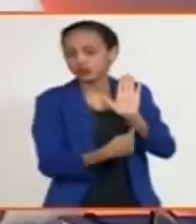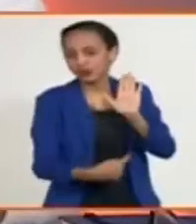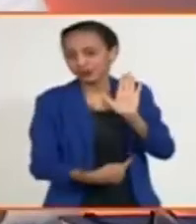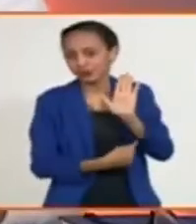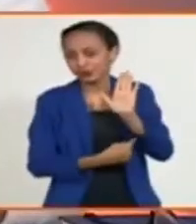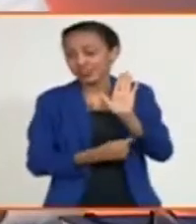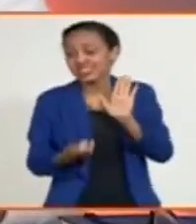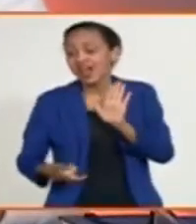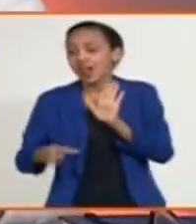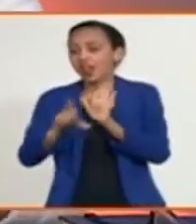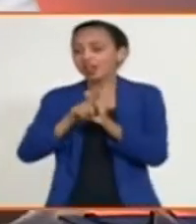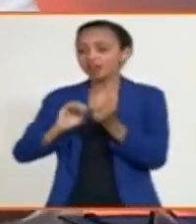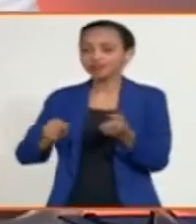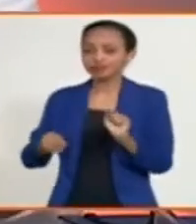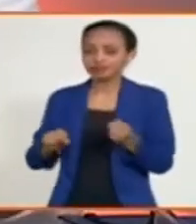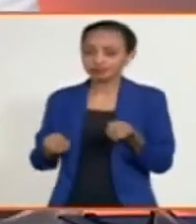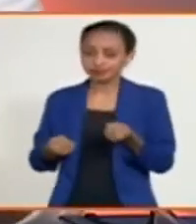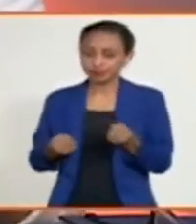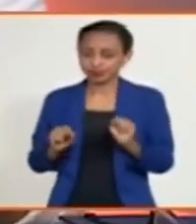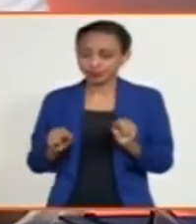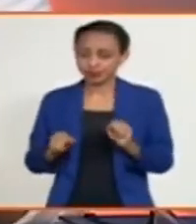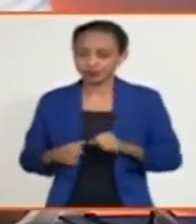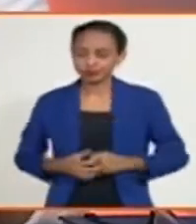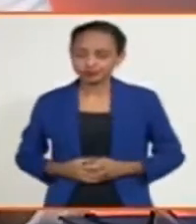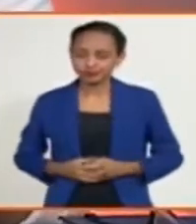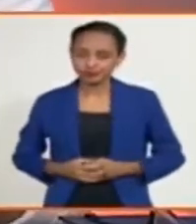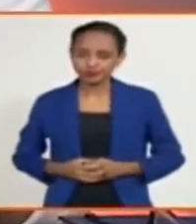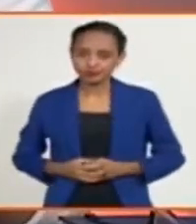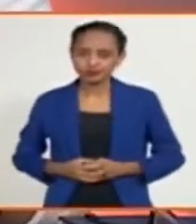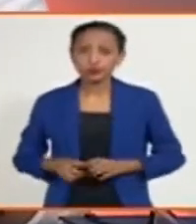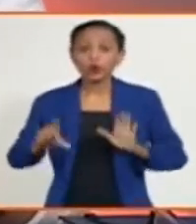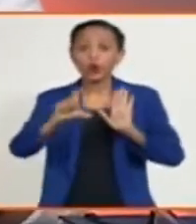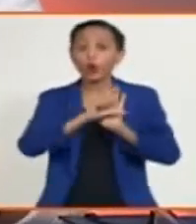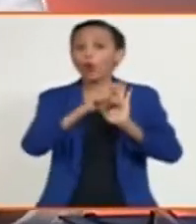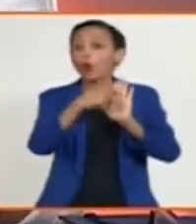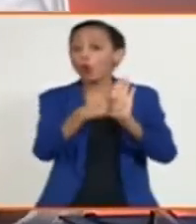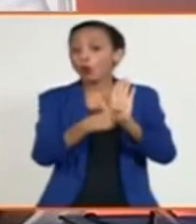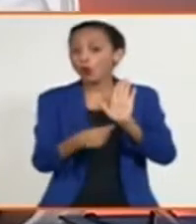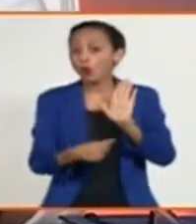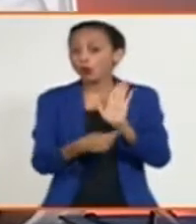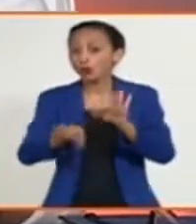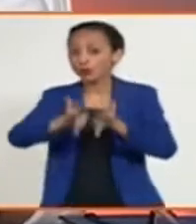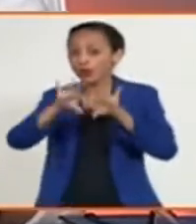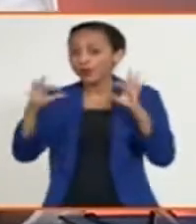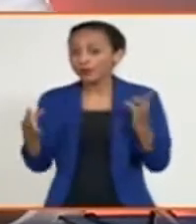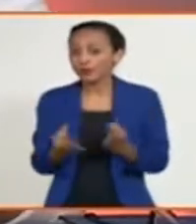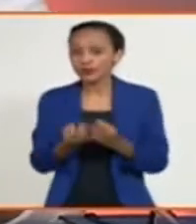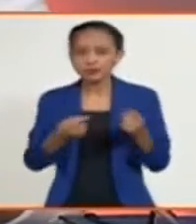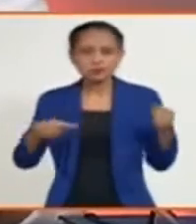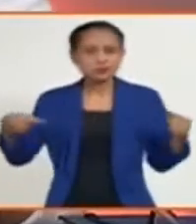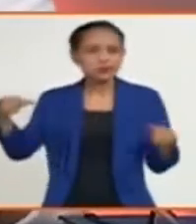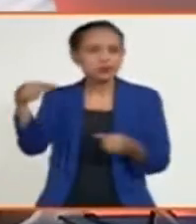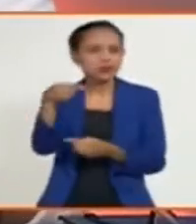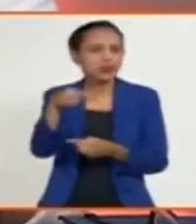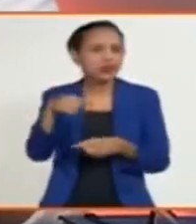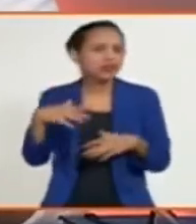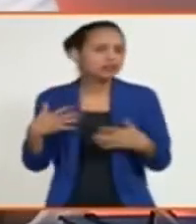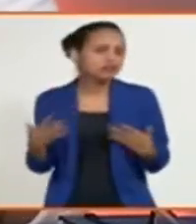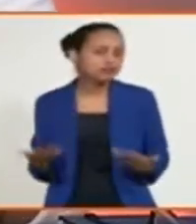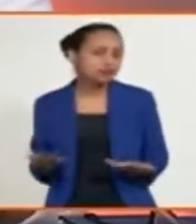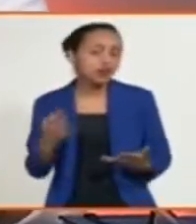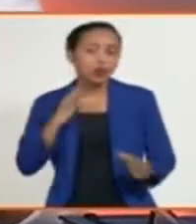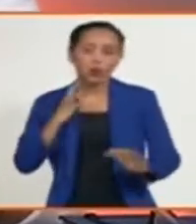más de estos principios el código de las familias tiene entre sus prioridades legislativas la protección del adulto